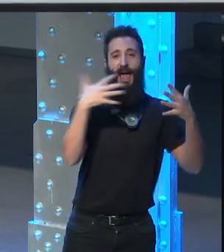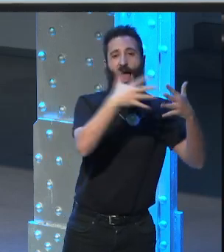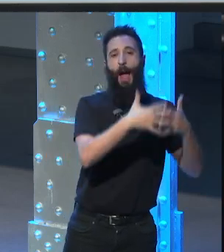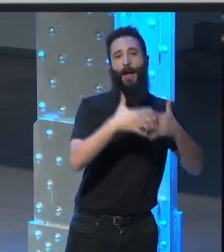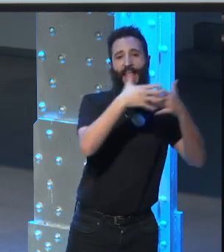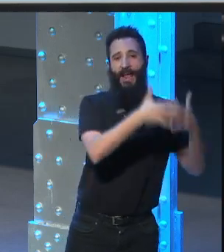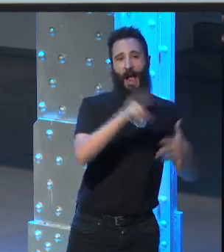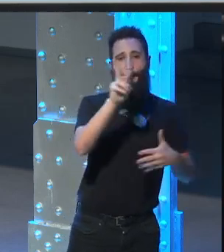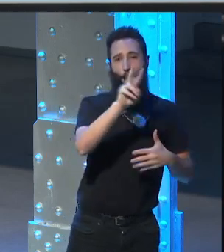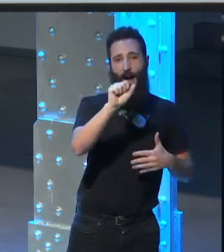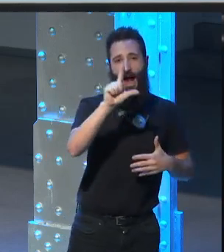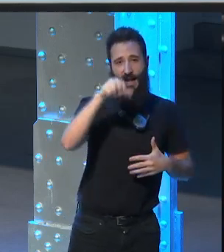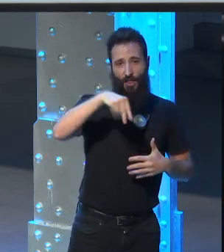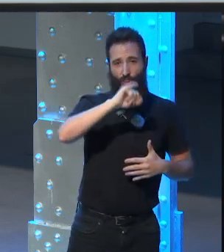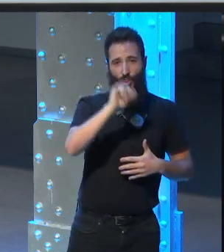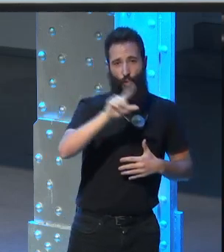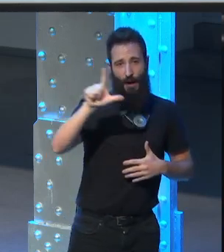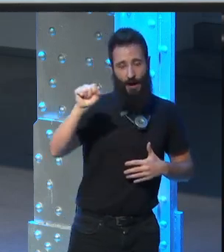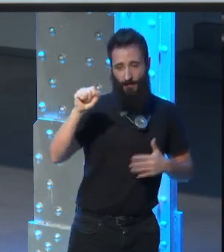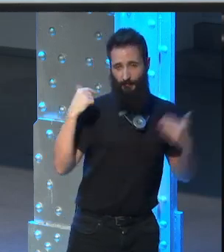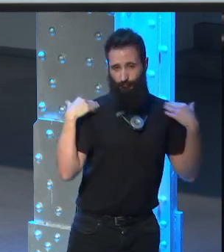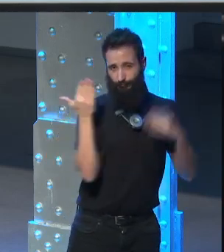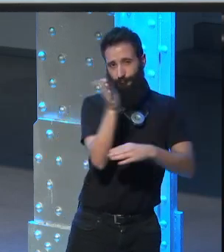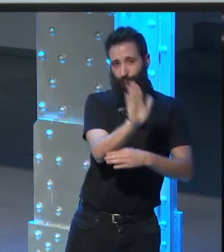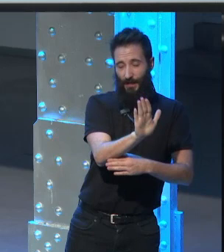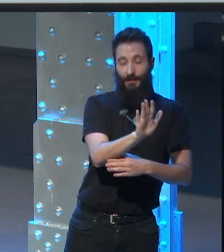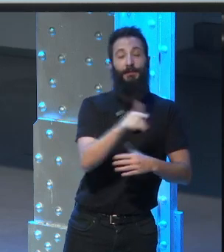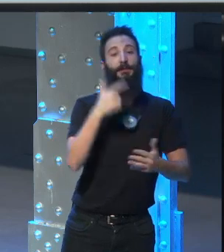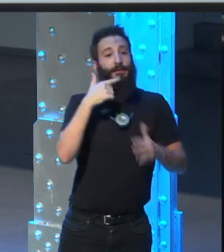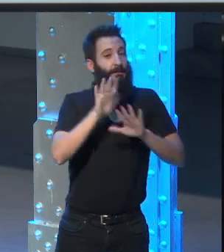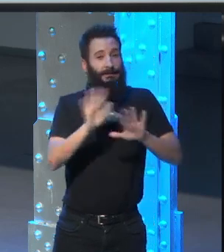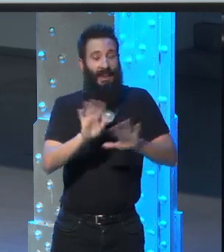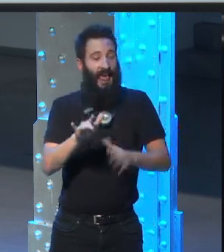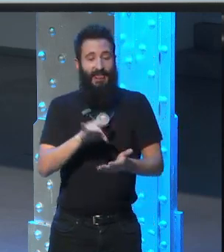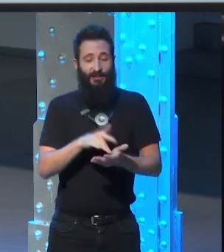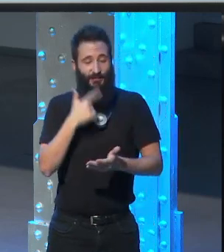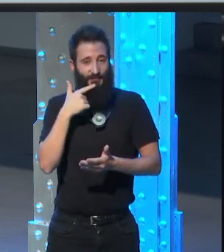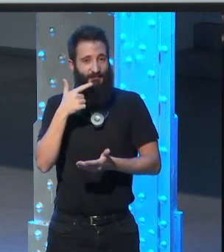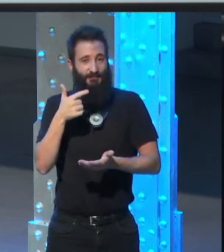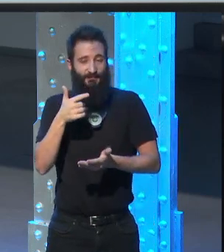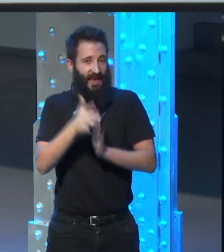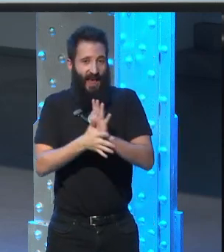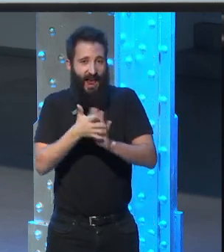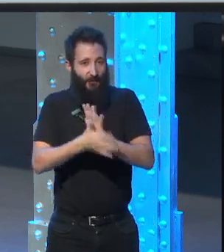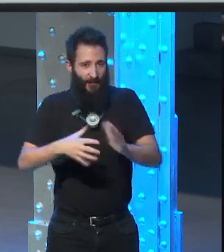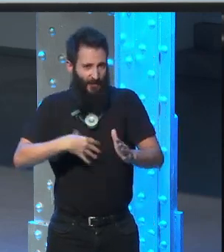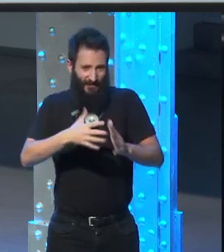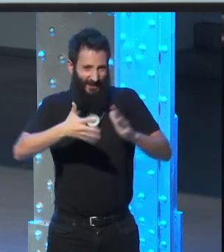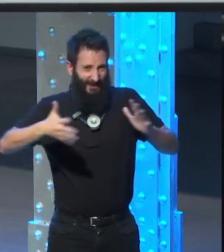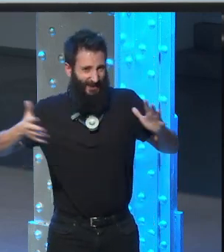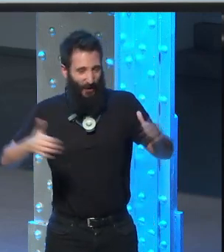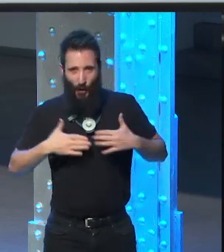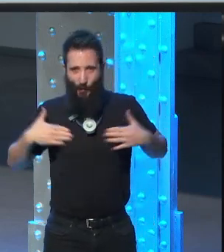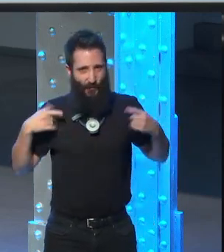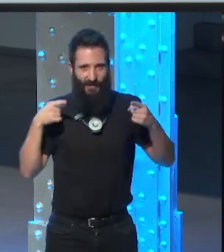momento. Y nada, solo pues que podemos hablar de forma distendida lo que queramos y